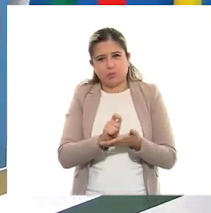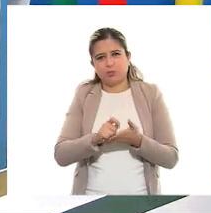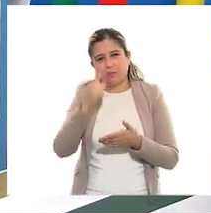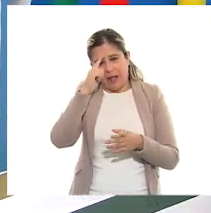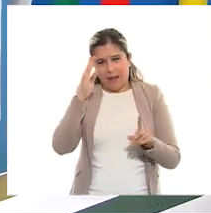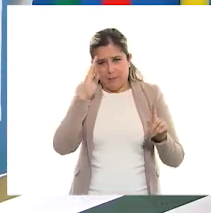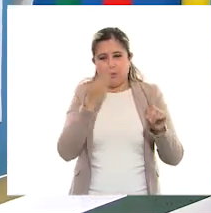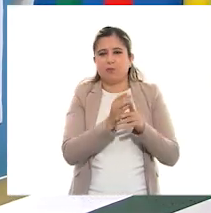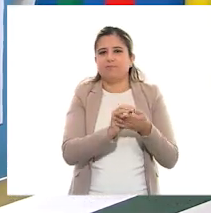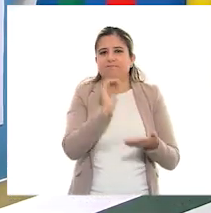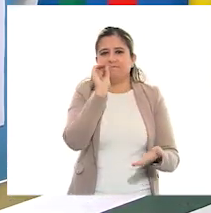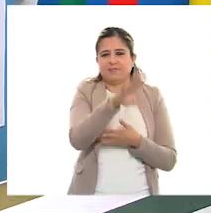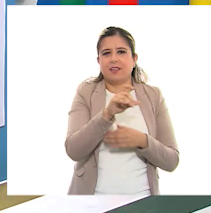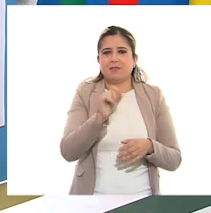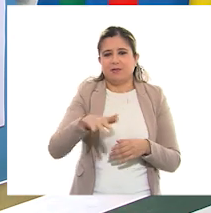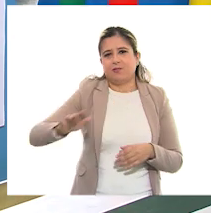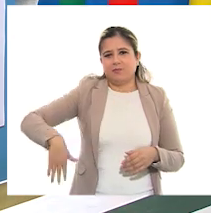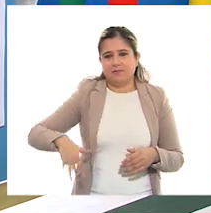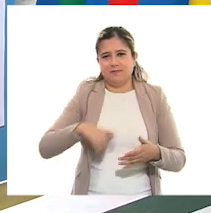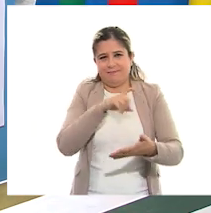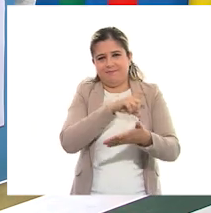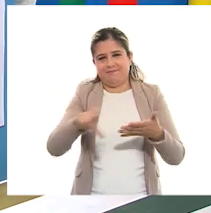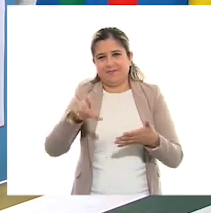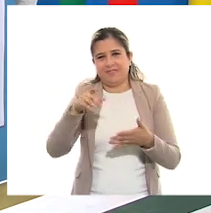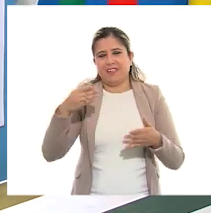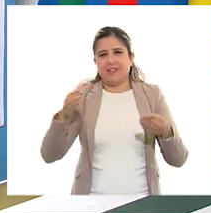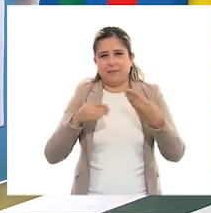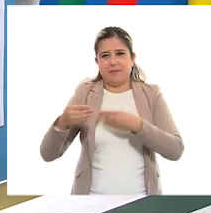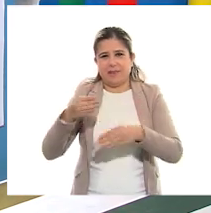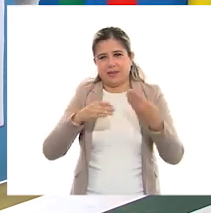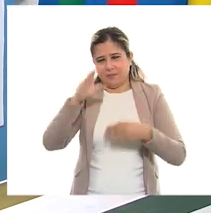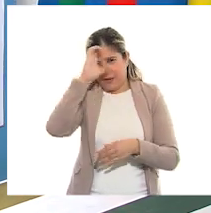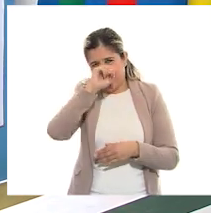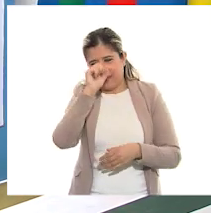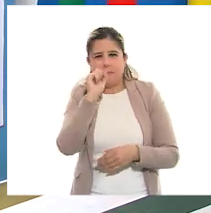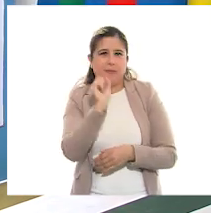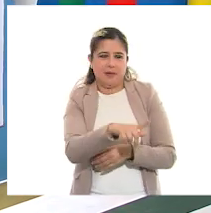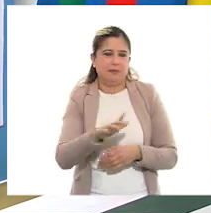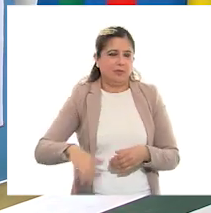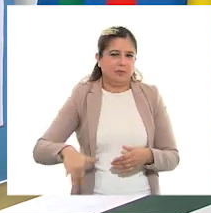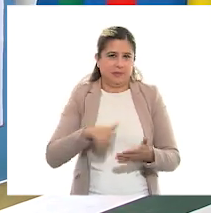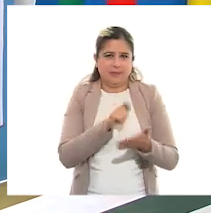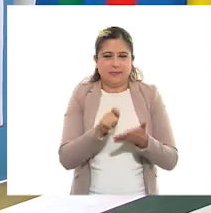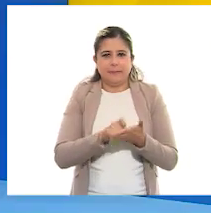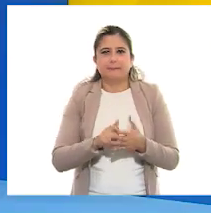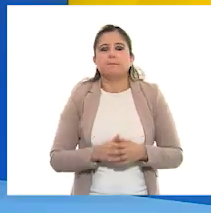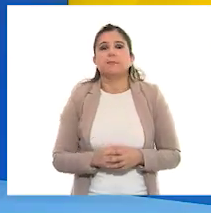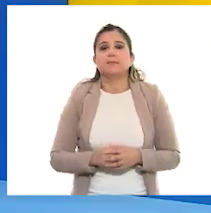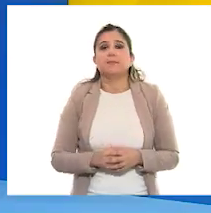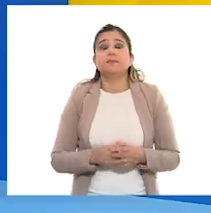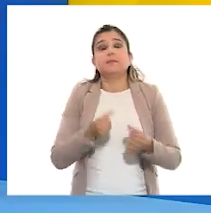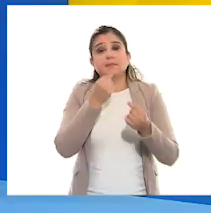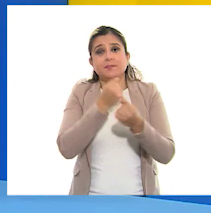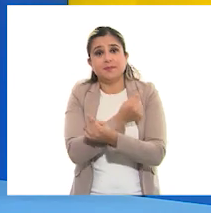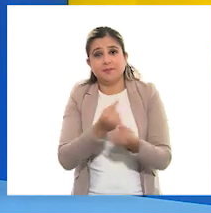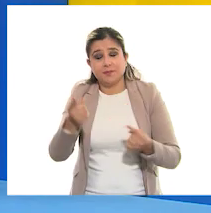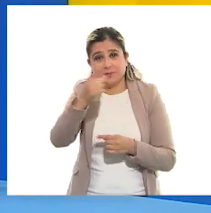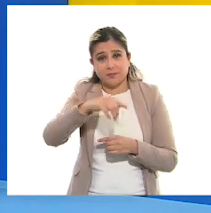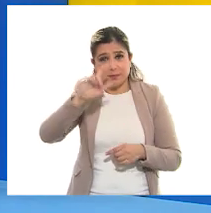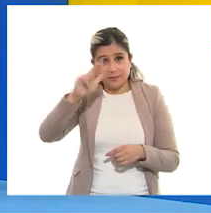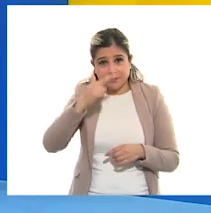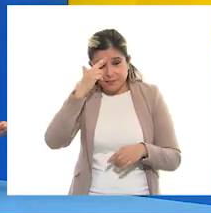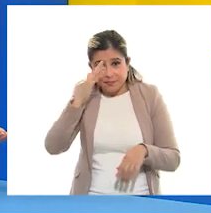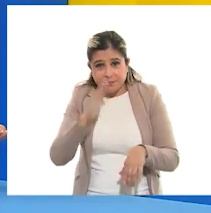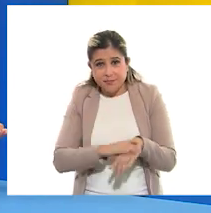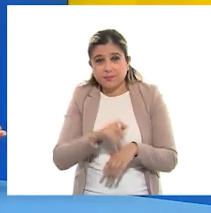distintos propósitos, como las del fragmento del payaso, del pez payaso. Del pez payaso. Niñas y niños, ¿recuerdan lo